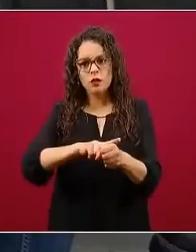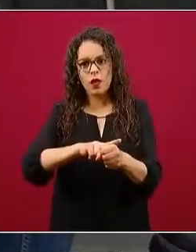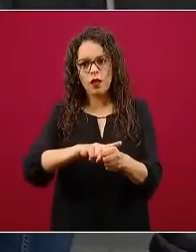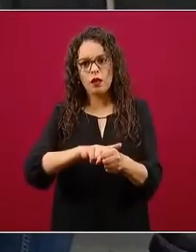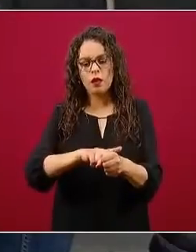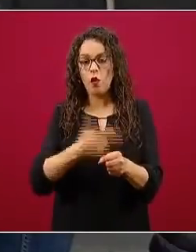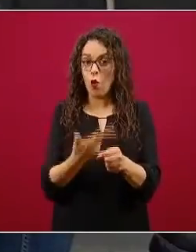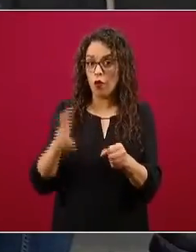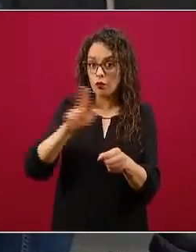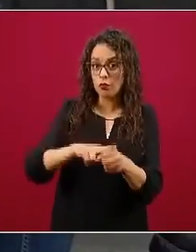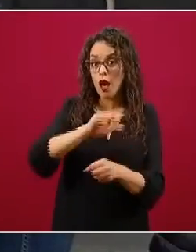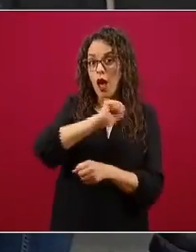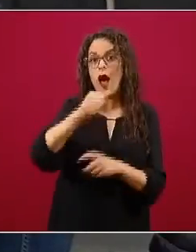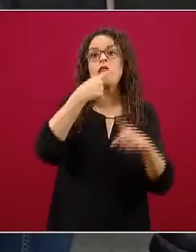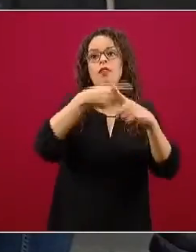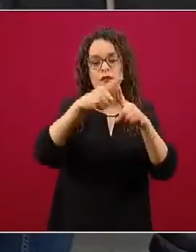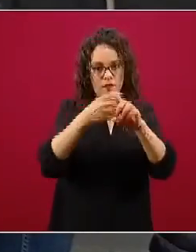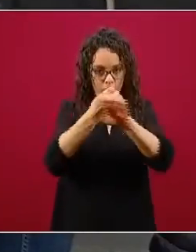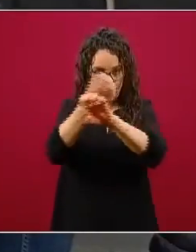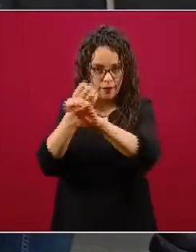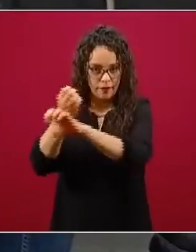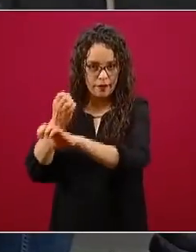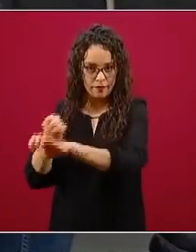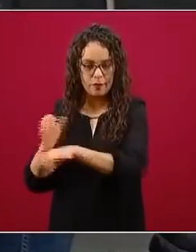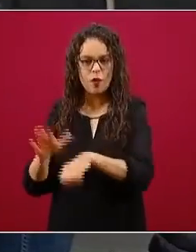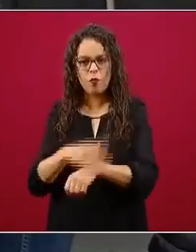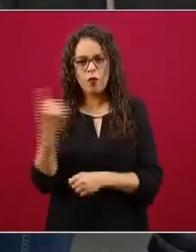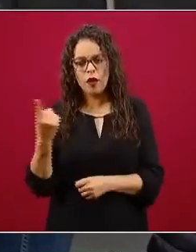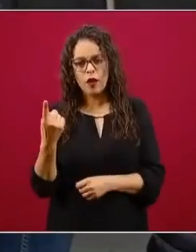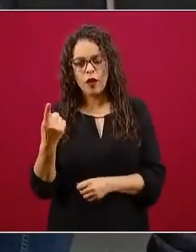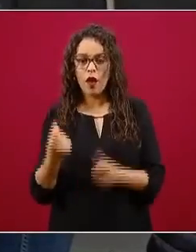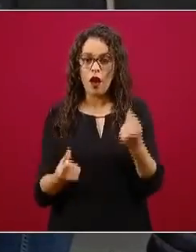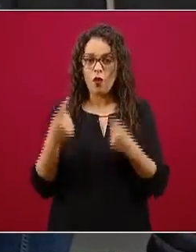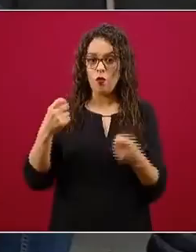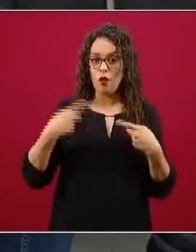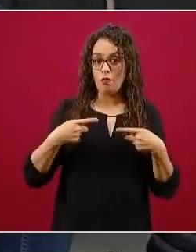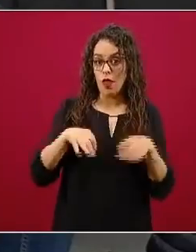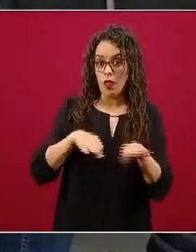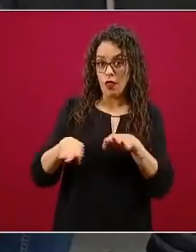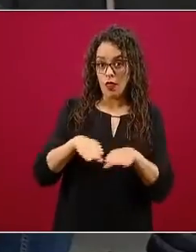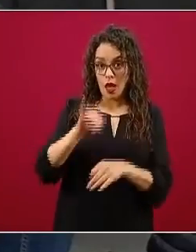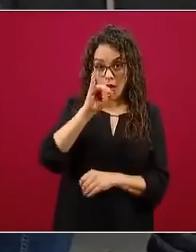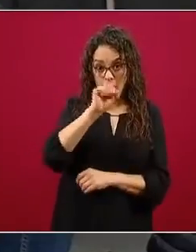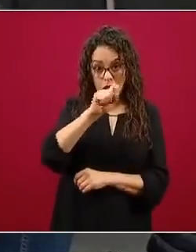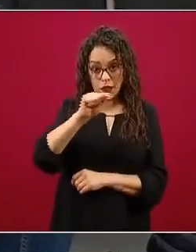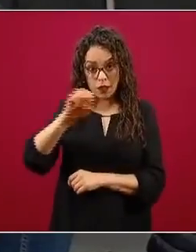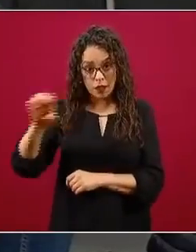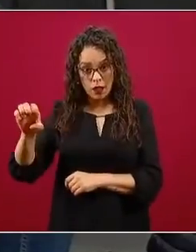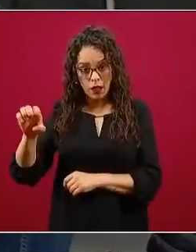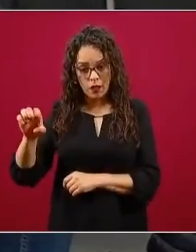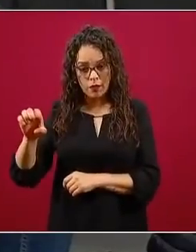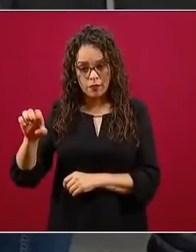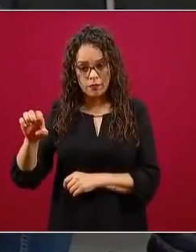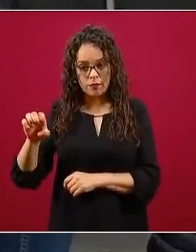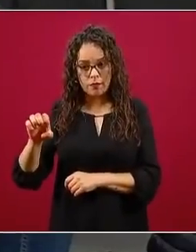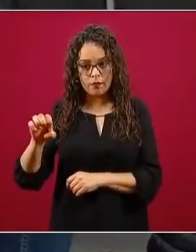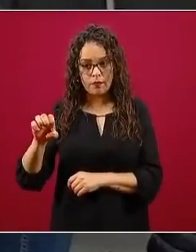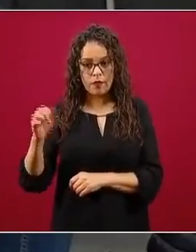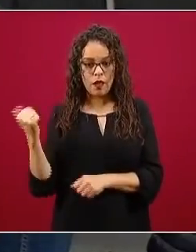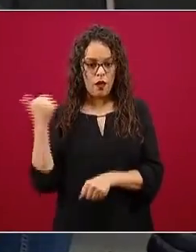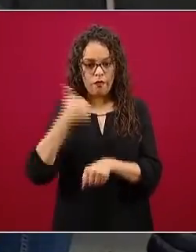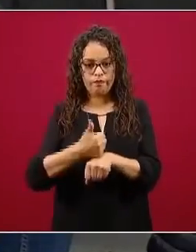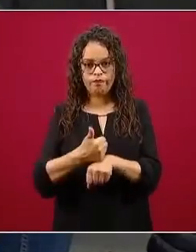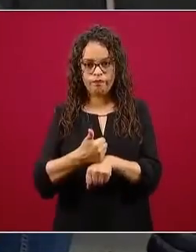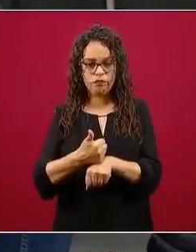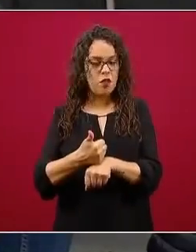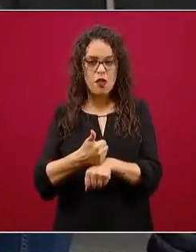Hemos visto que, por ejemplo, algunos funcionarios del ISSSTE han sido separados de sus cargos porque